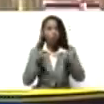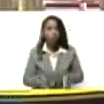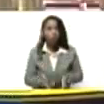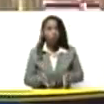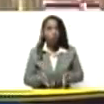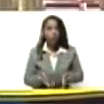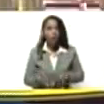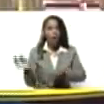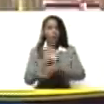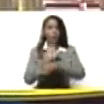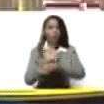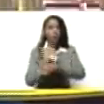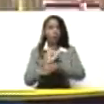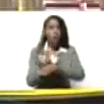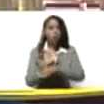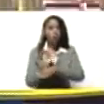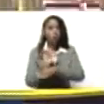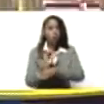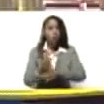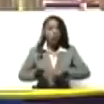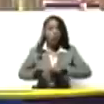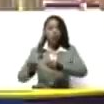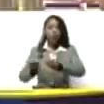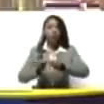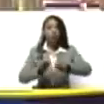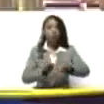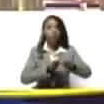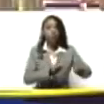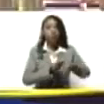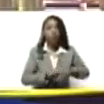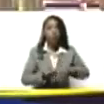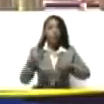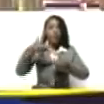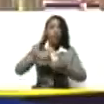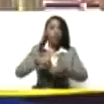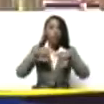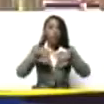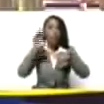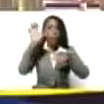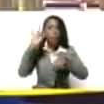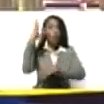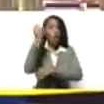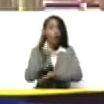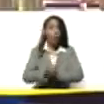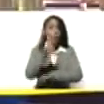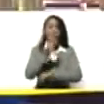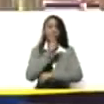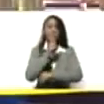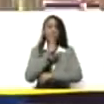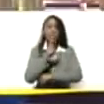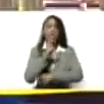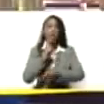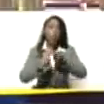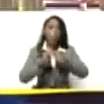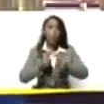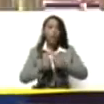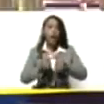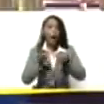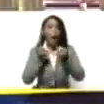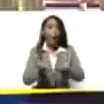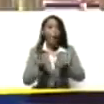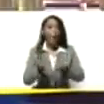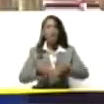el funcionamiento y la distribución de los combustibles en el país logramos lo más difícil aire